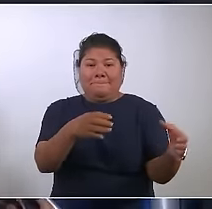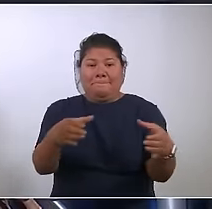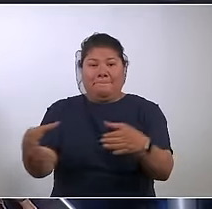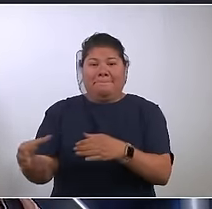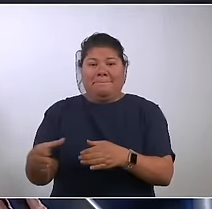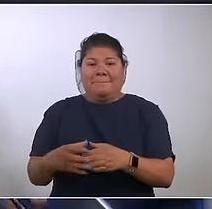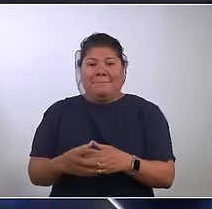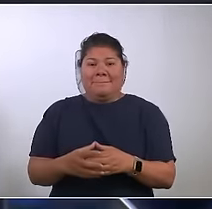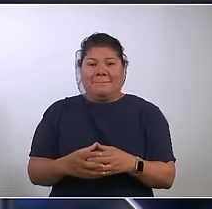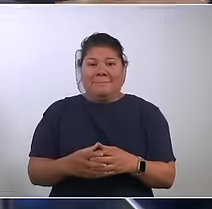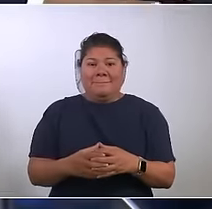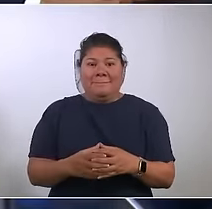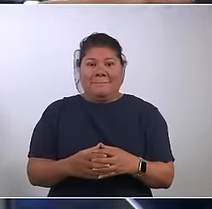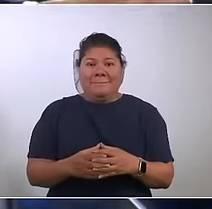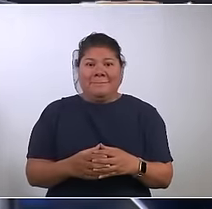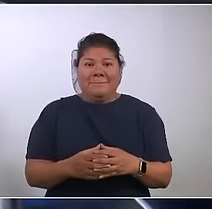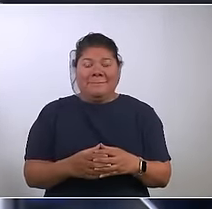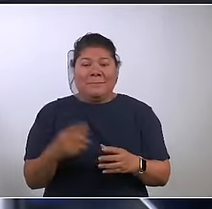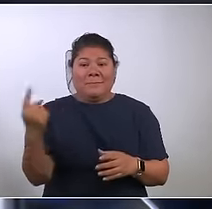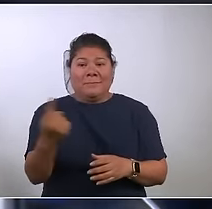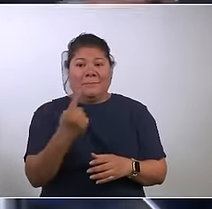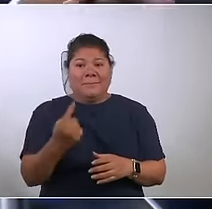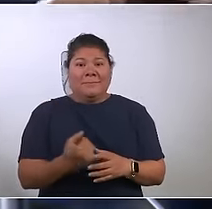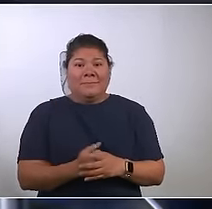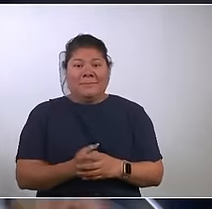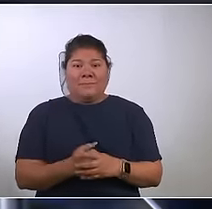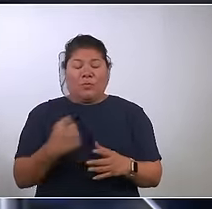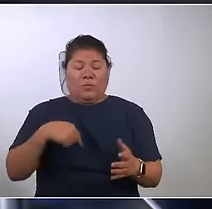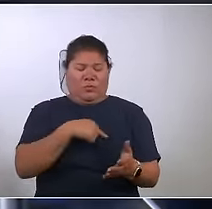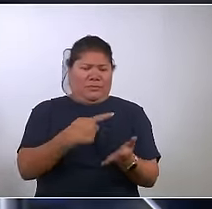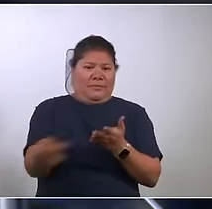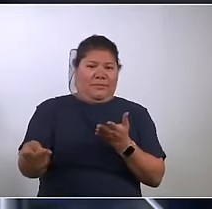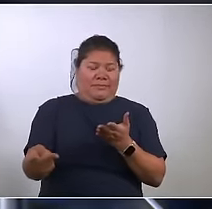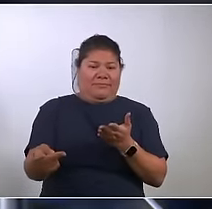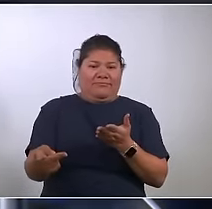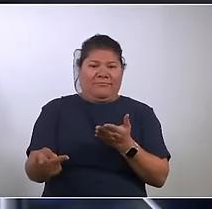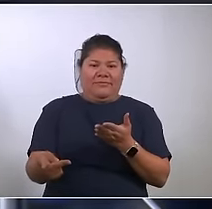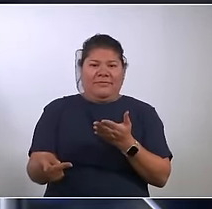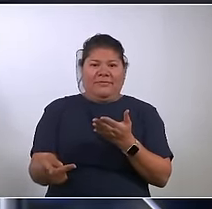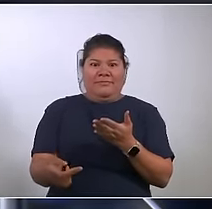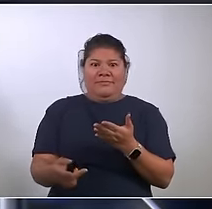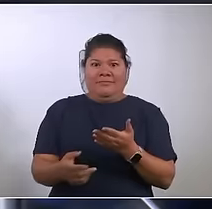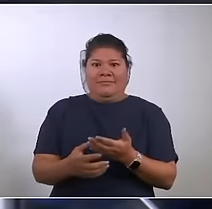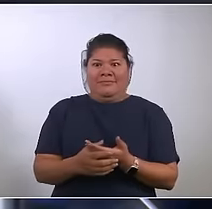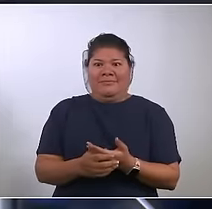es organizar grupos pequeños, and nothing more, y nada más, we're going to fail. Vamos a fracasar.